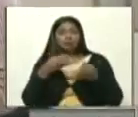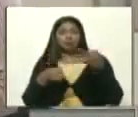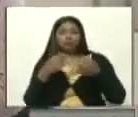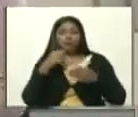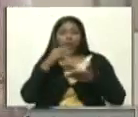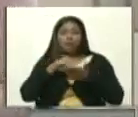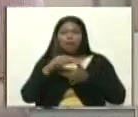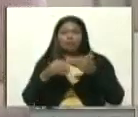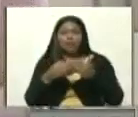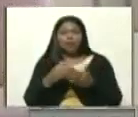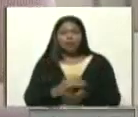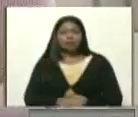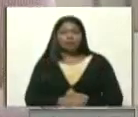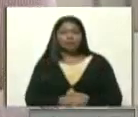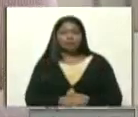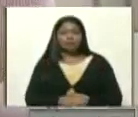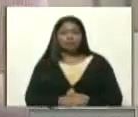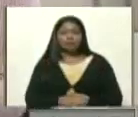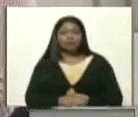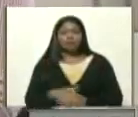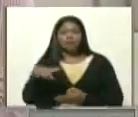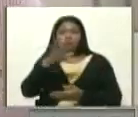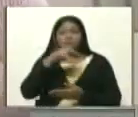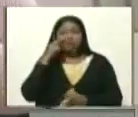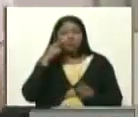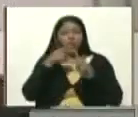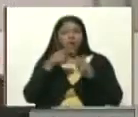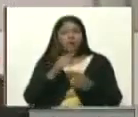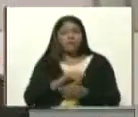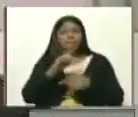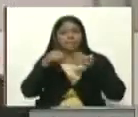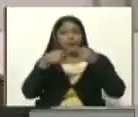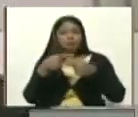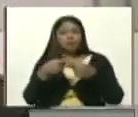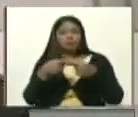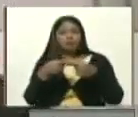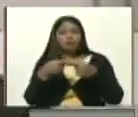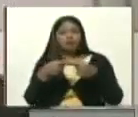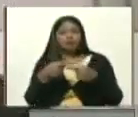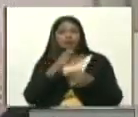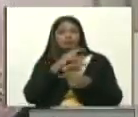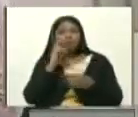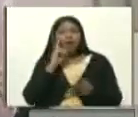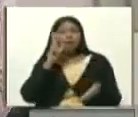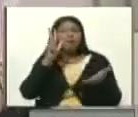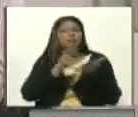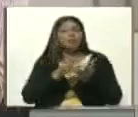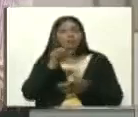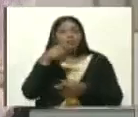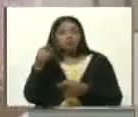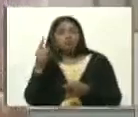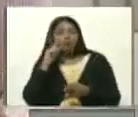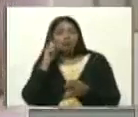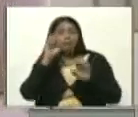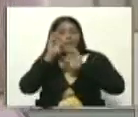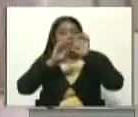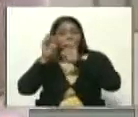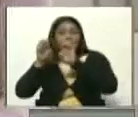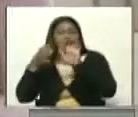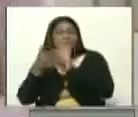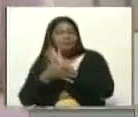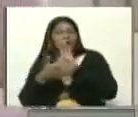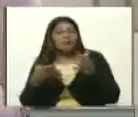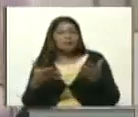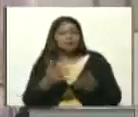estatus, se llevó a cabo la audiencia de estatus, en donde se determinó que la próxima audiencia se llama audiencia probatoria para evaluar los